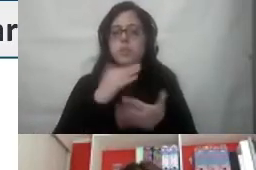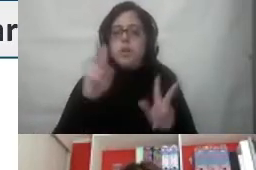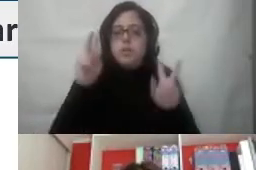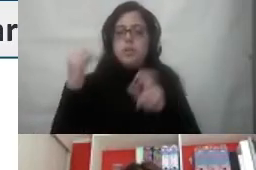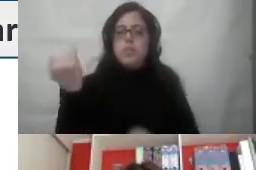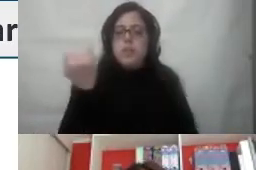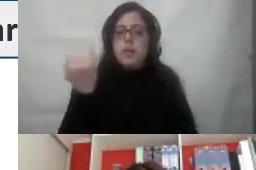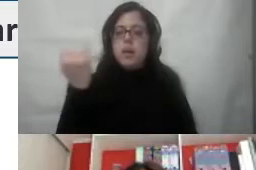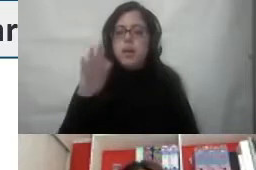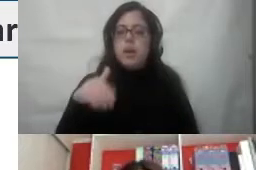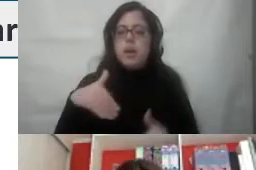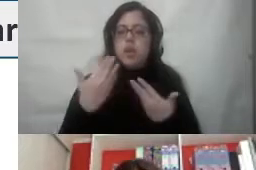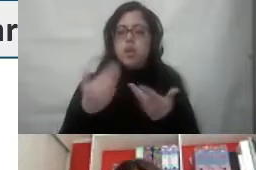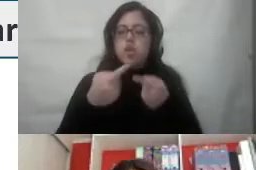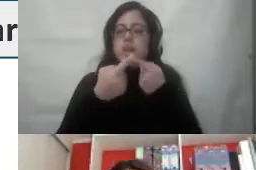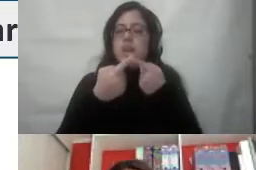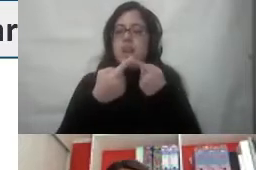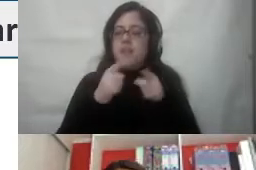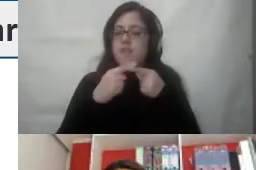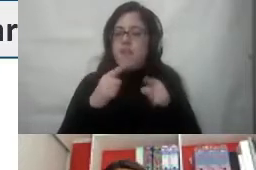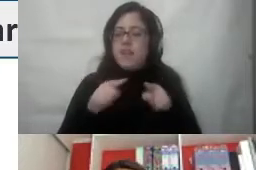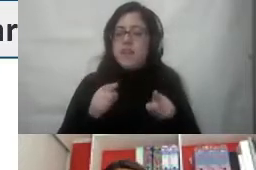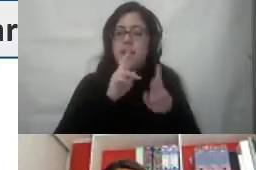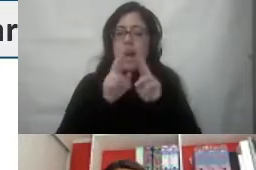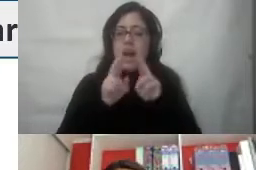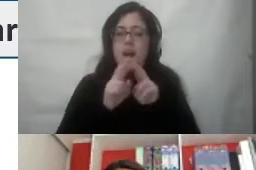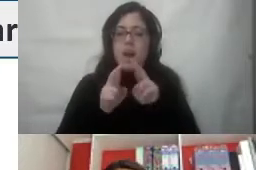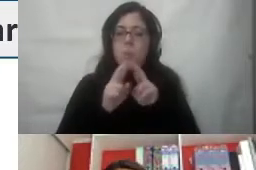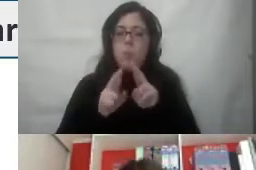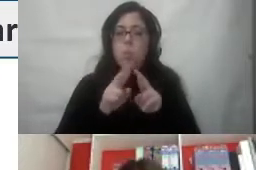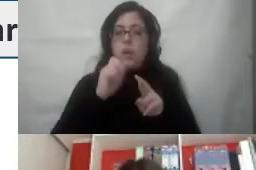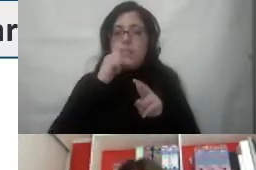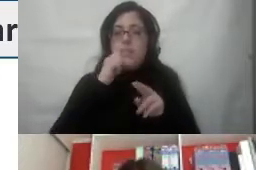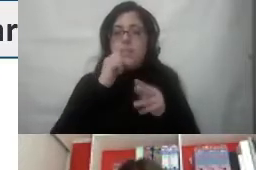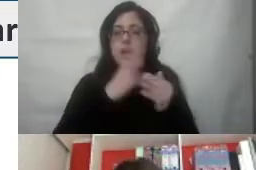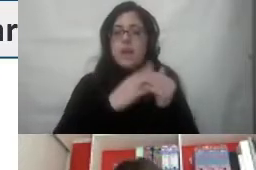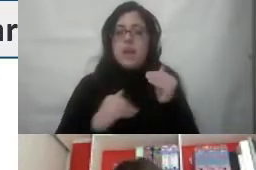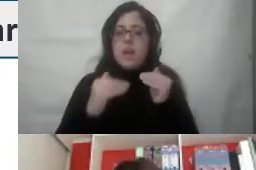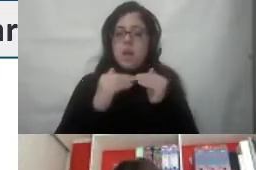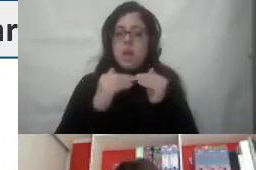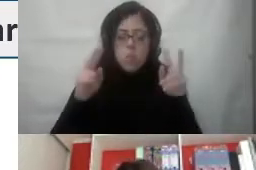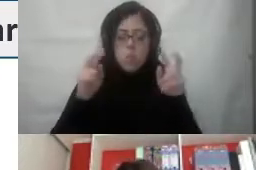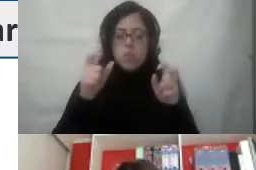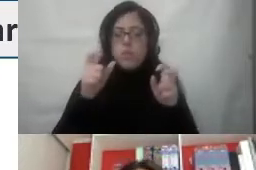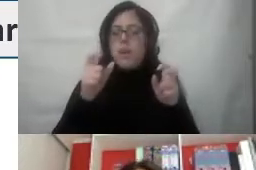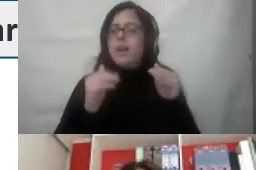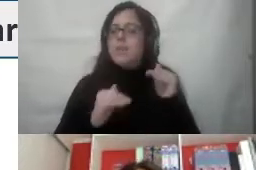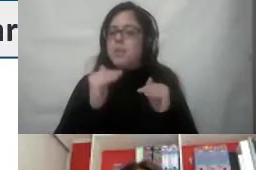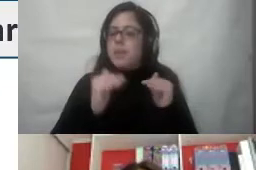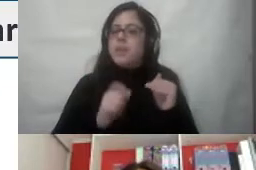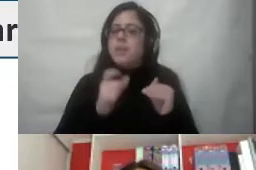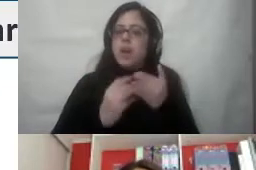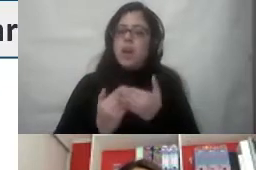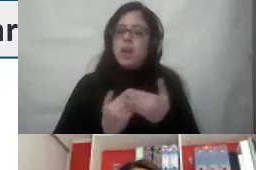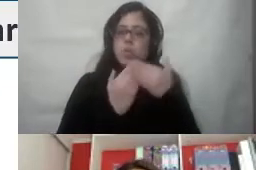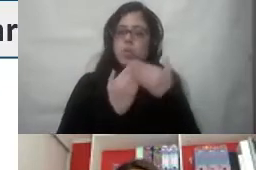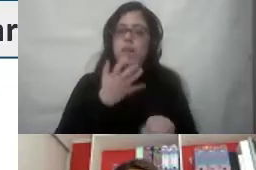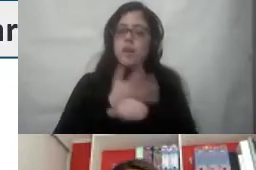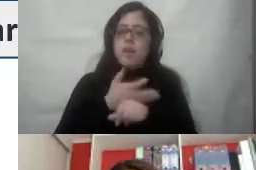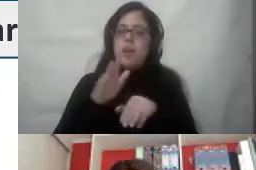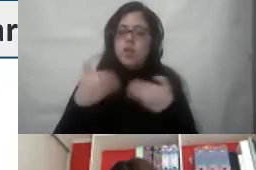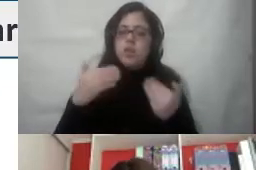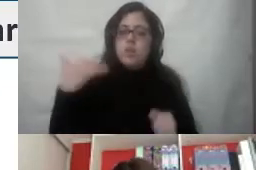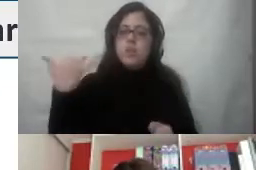Por tanto, la diversidad de respuestas que vamos a tener va a ser igual a la diversidad de estudiantes que tengamos. Por ello es muy importante el tema de los